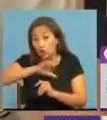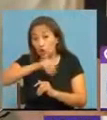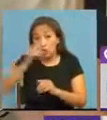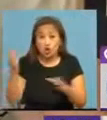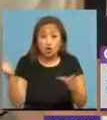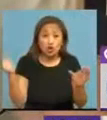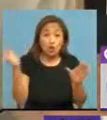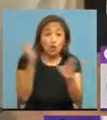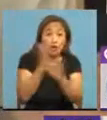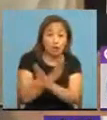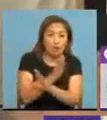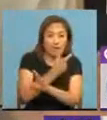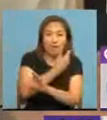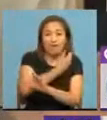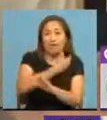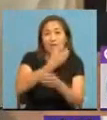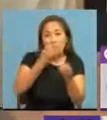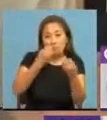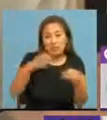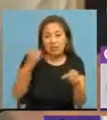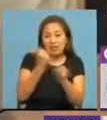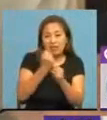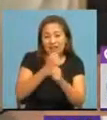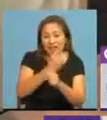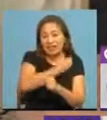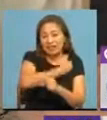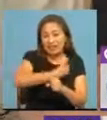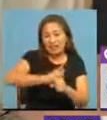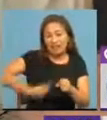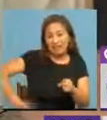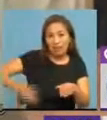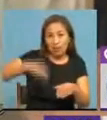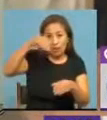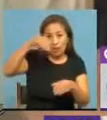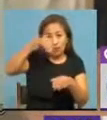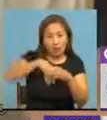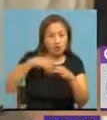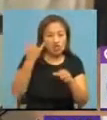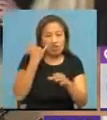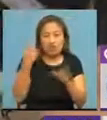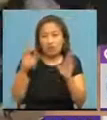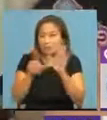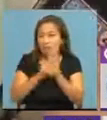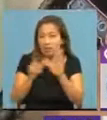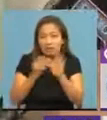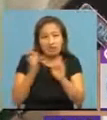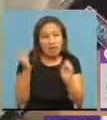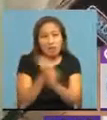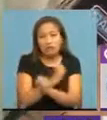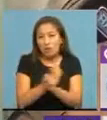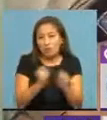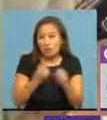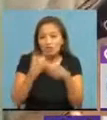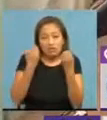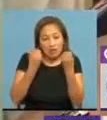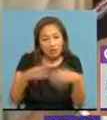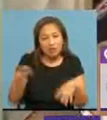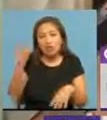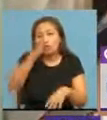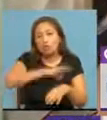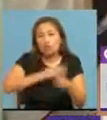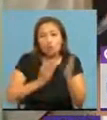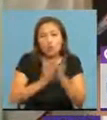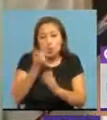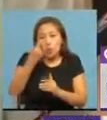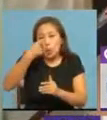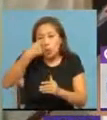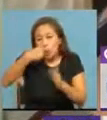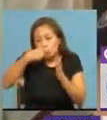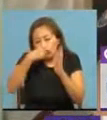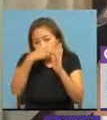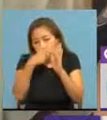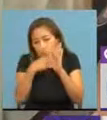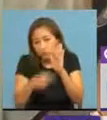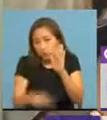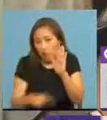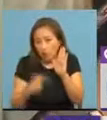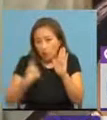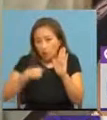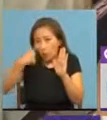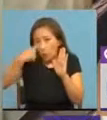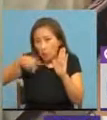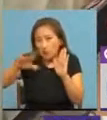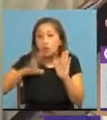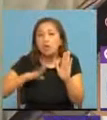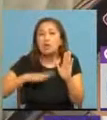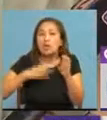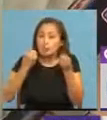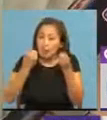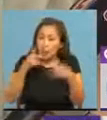Estado. Ya están hechos los decretos, ya están cobrando, se están ultimando los detalles y ya están